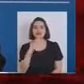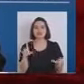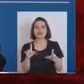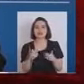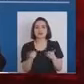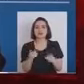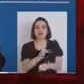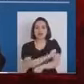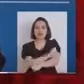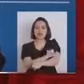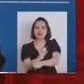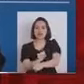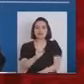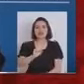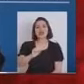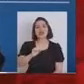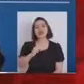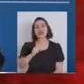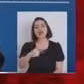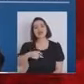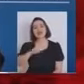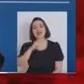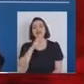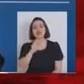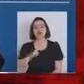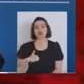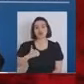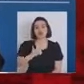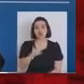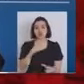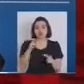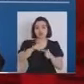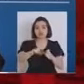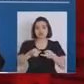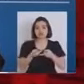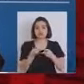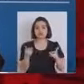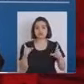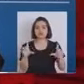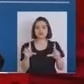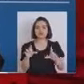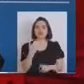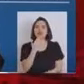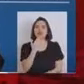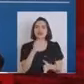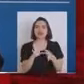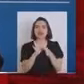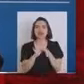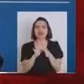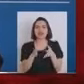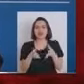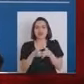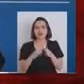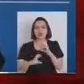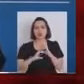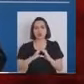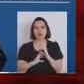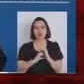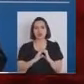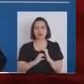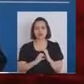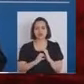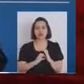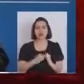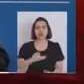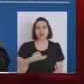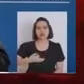de los meses, por ejemplo, de junio del año pasado, del año 2020, se logró más una capacidad de 3.000 camas.